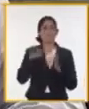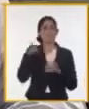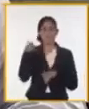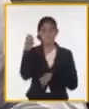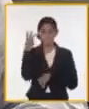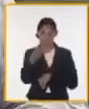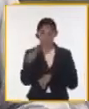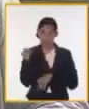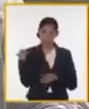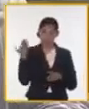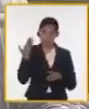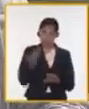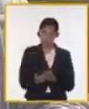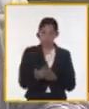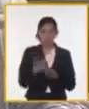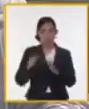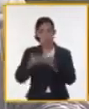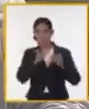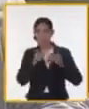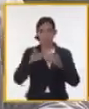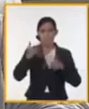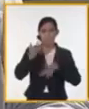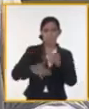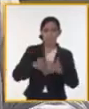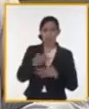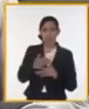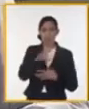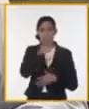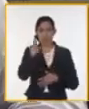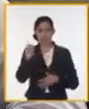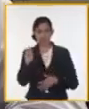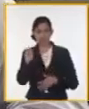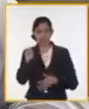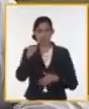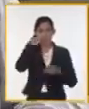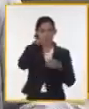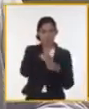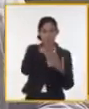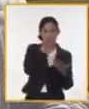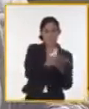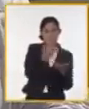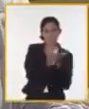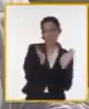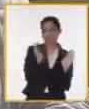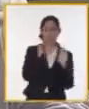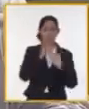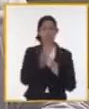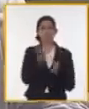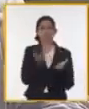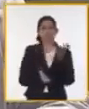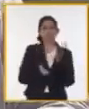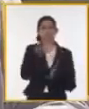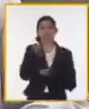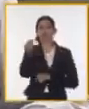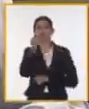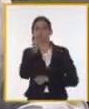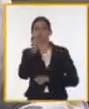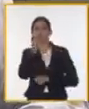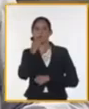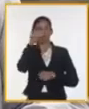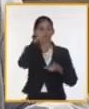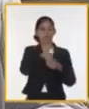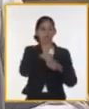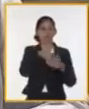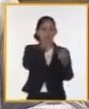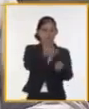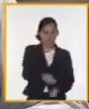problemas. La mayoría de estas cooperativas de las 200 no tienen comedores obreros porque no tienen tampoco alimentos sembrados para sus